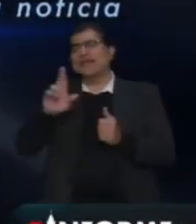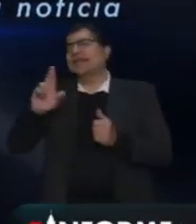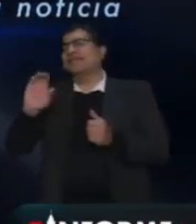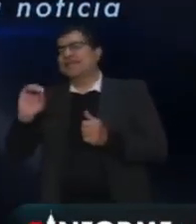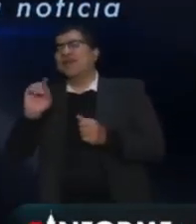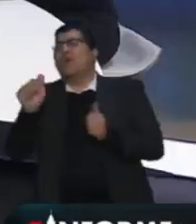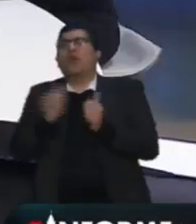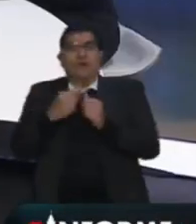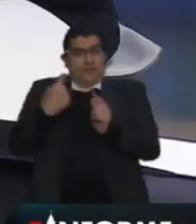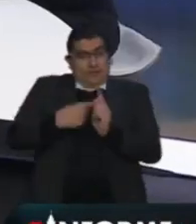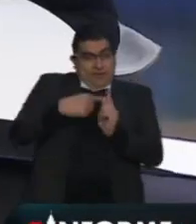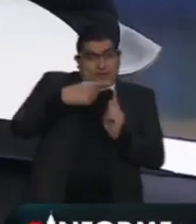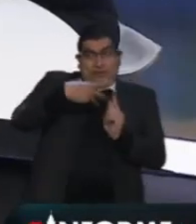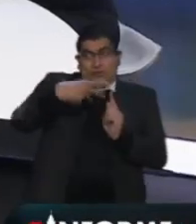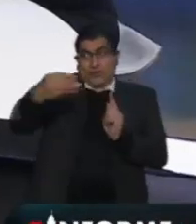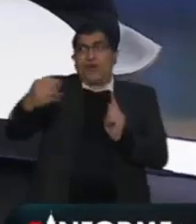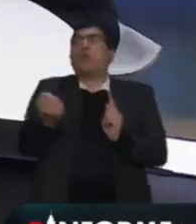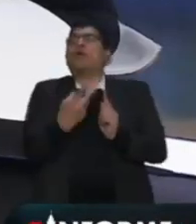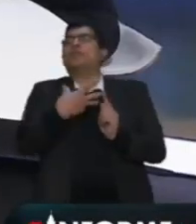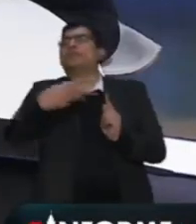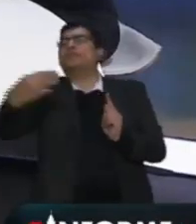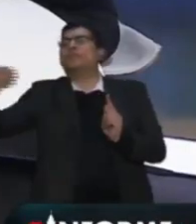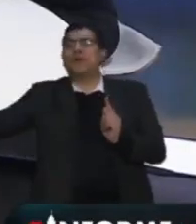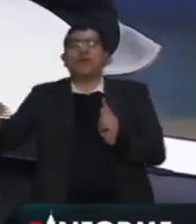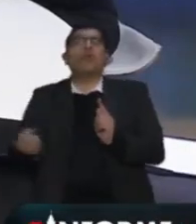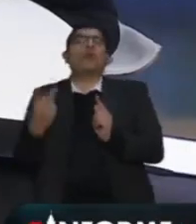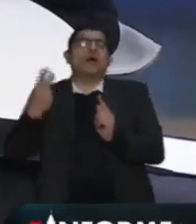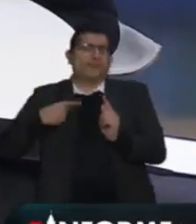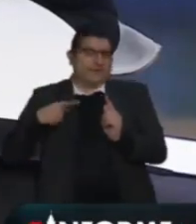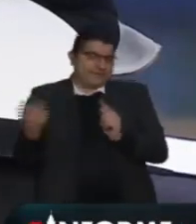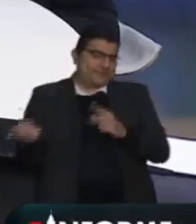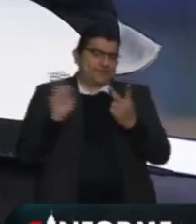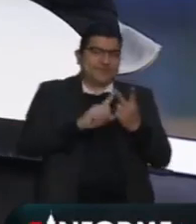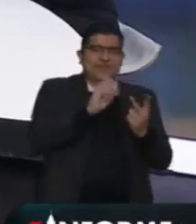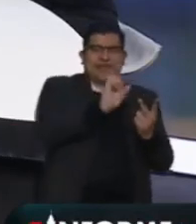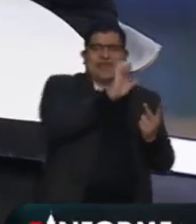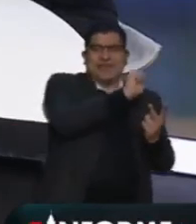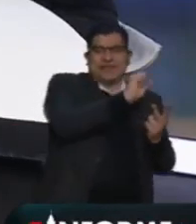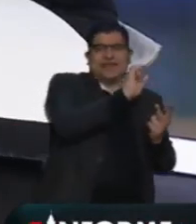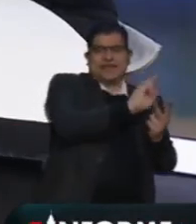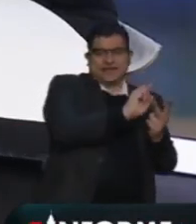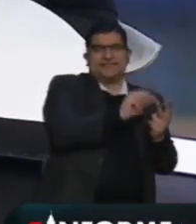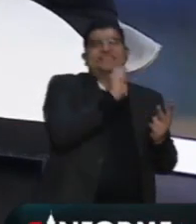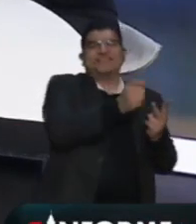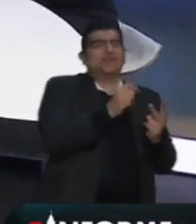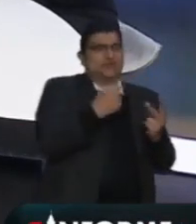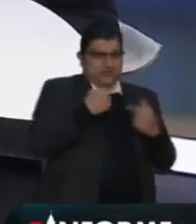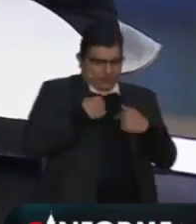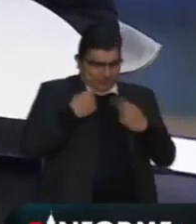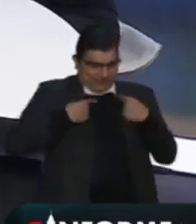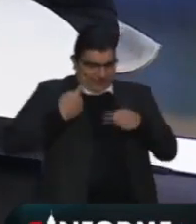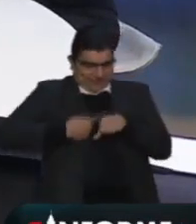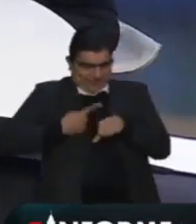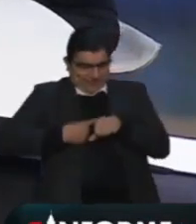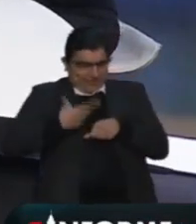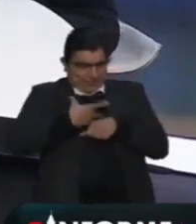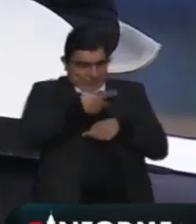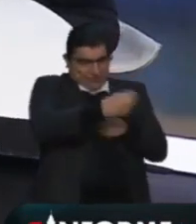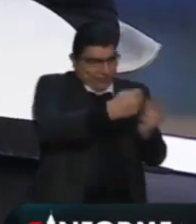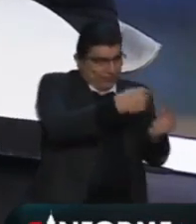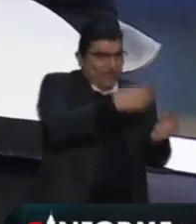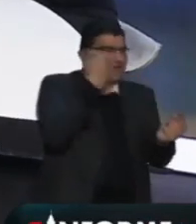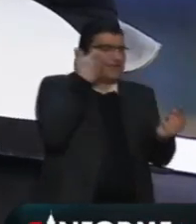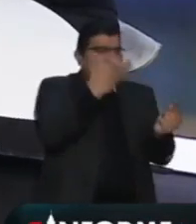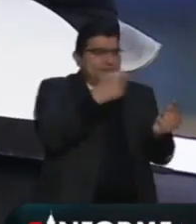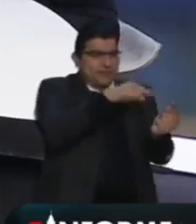infecta una persona infectada a cuántas personas infecta. Y el otro, el SI, es el tiempo que pasa que yo infecto a una persona y esta persona